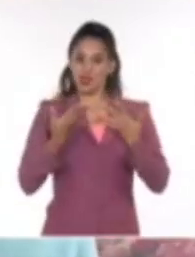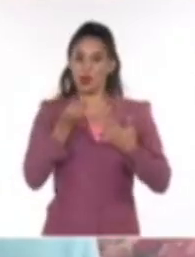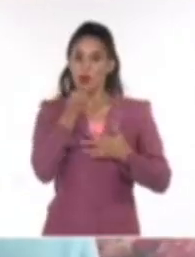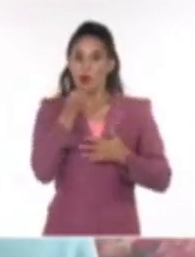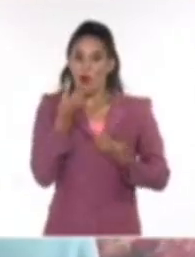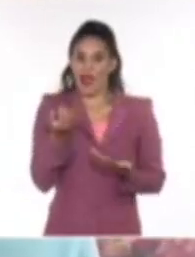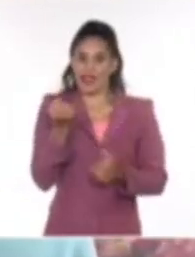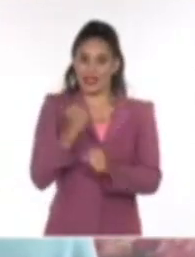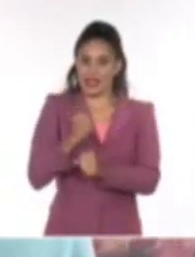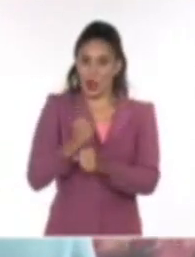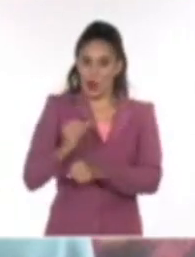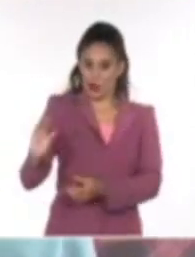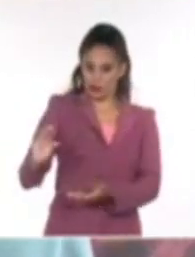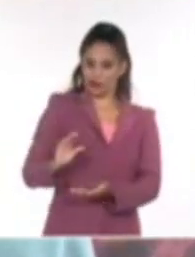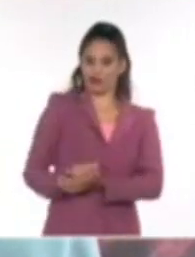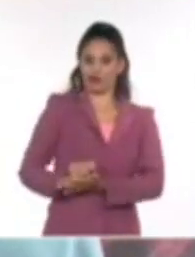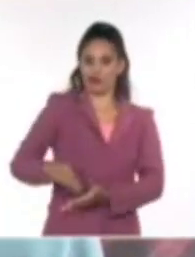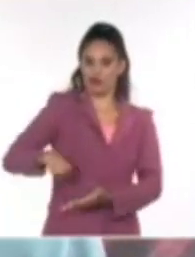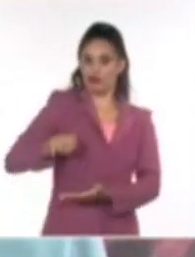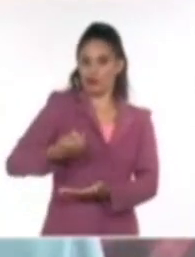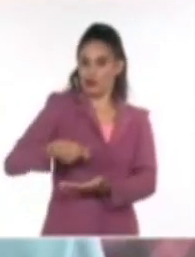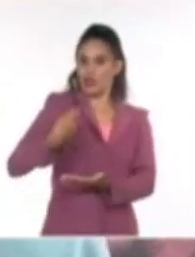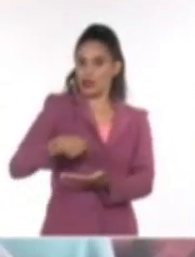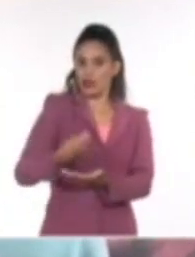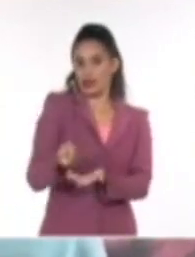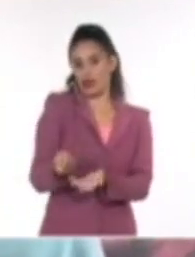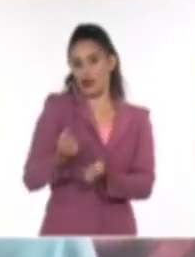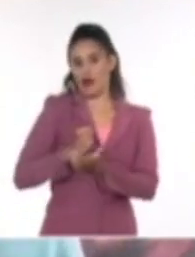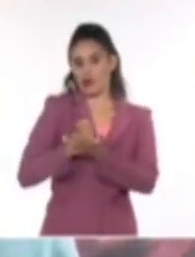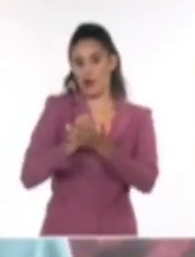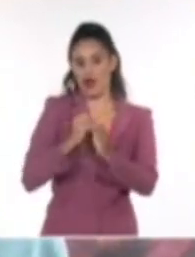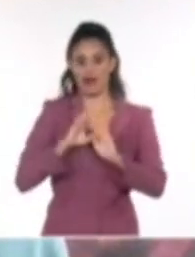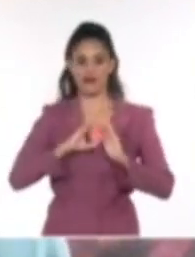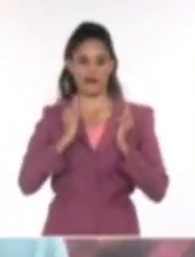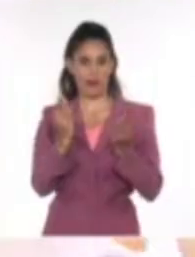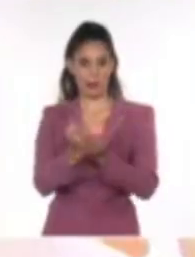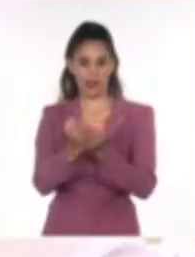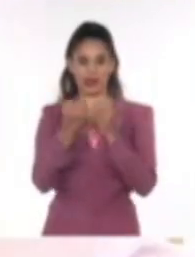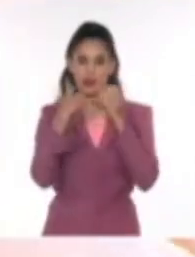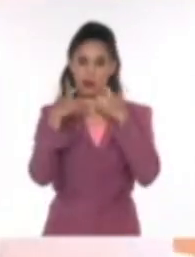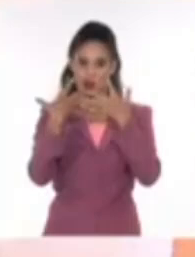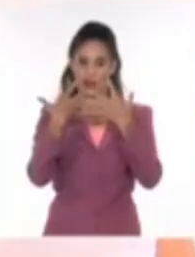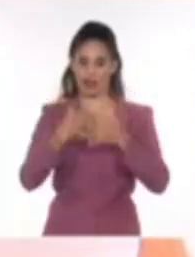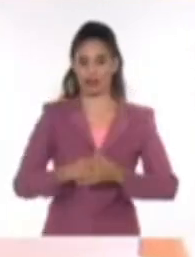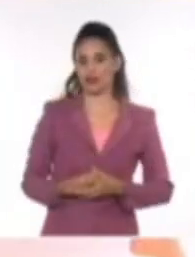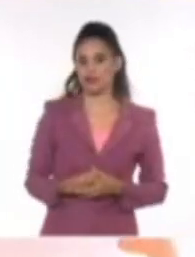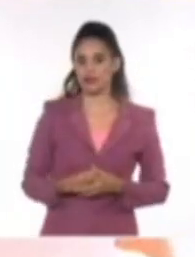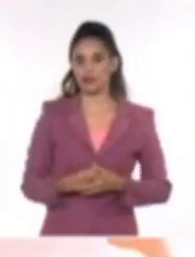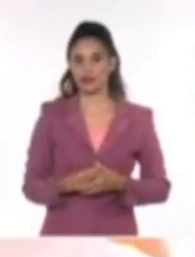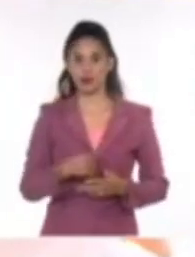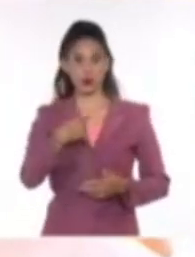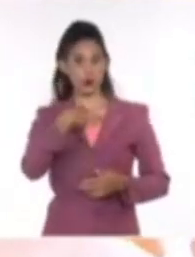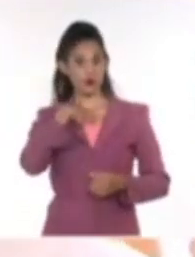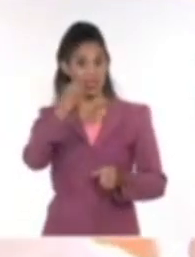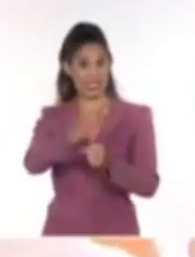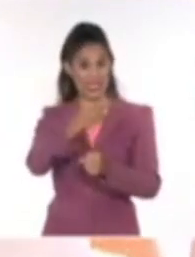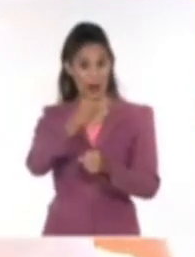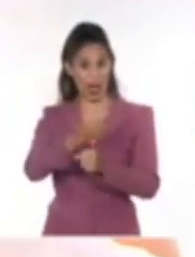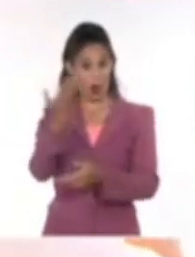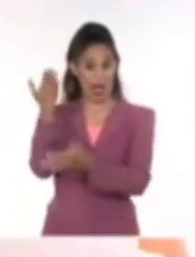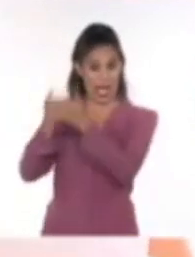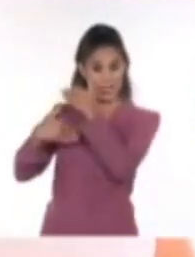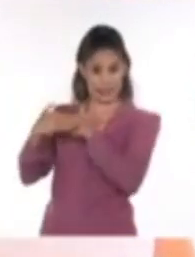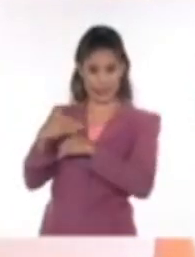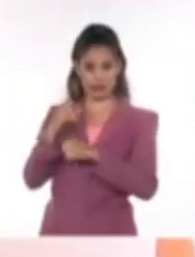sostén y su ayuda económica para la familia y para su bienestar. Mi desempeño ante estar así en estas